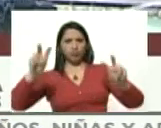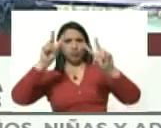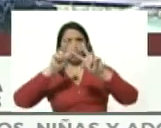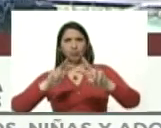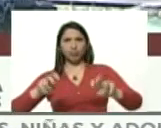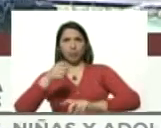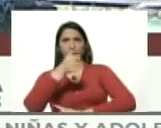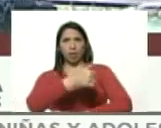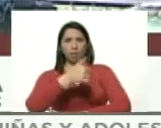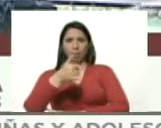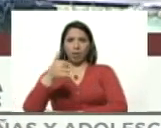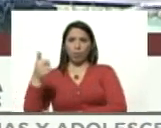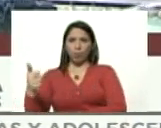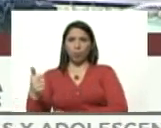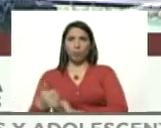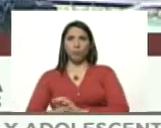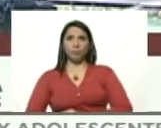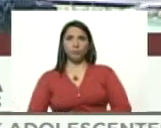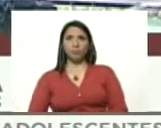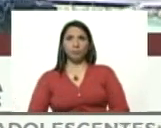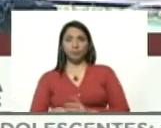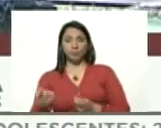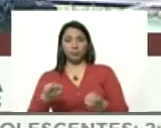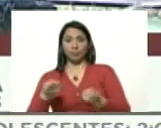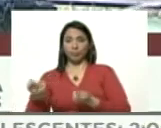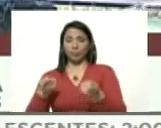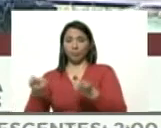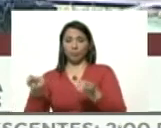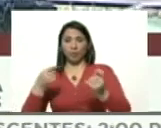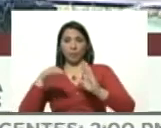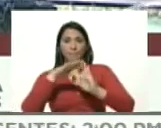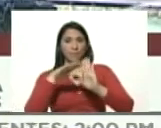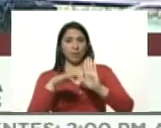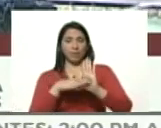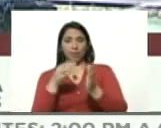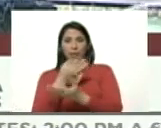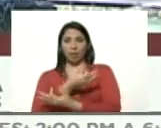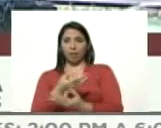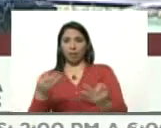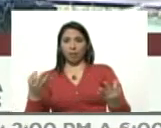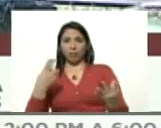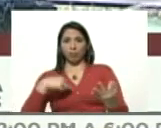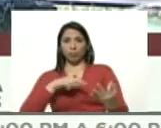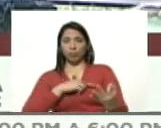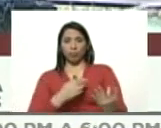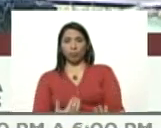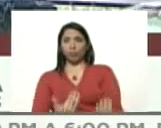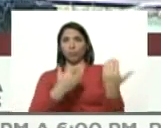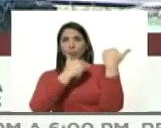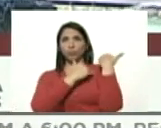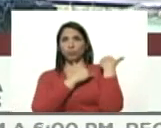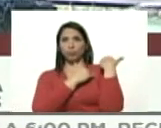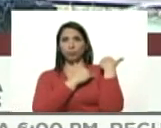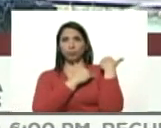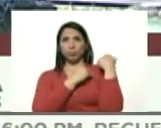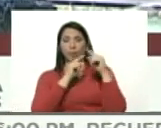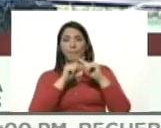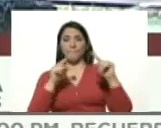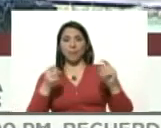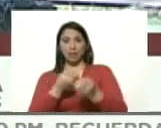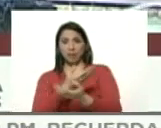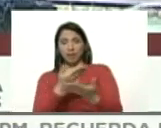de cada uno de estos controles y medidas extraordinarias que estamos llevando adelante para que